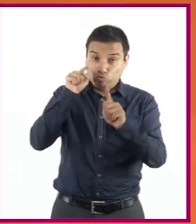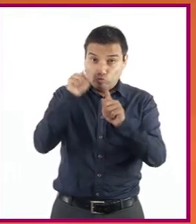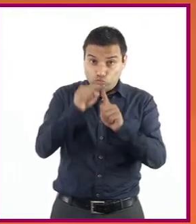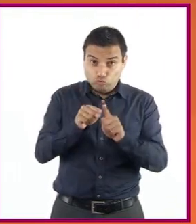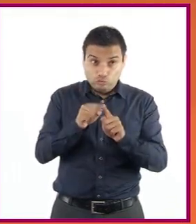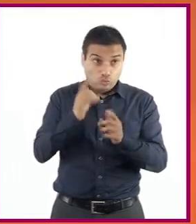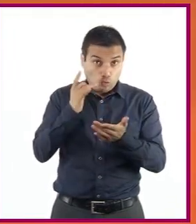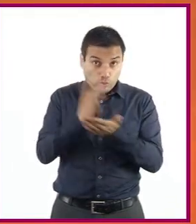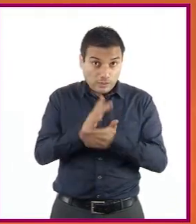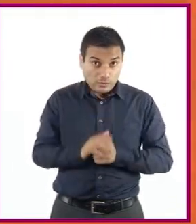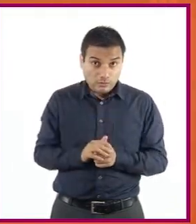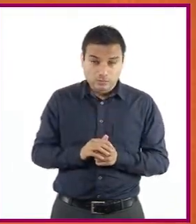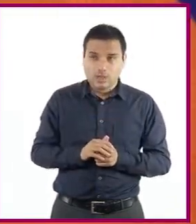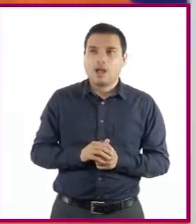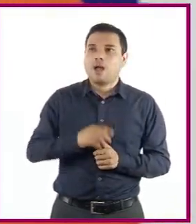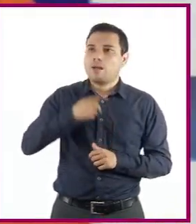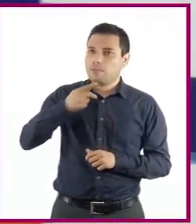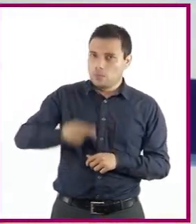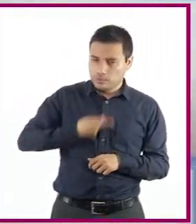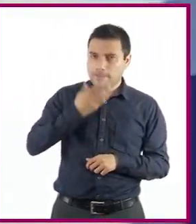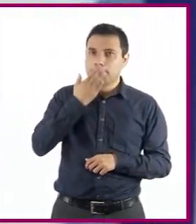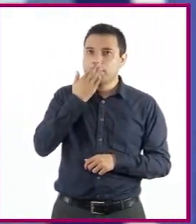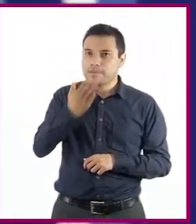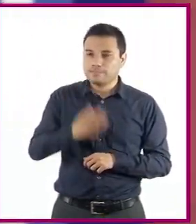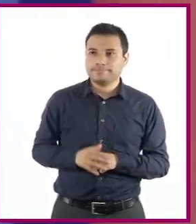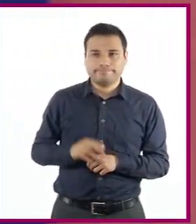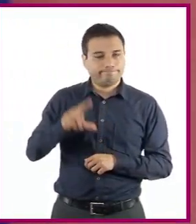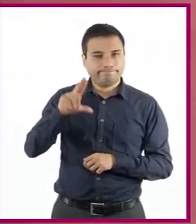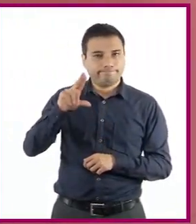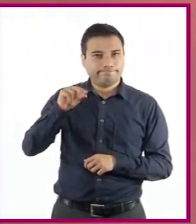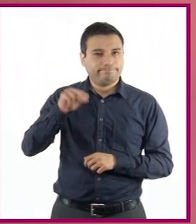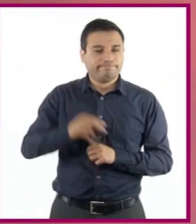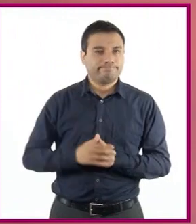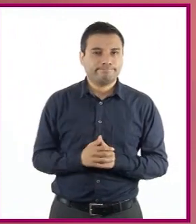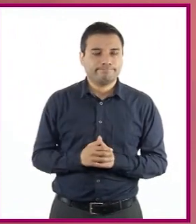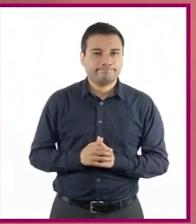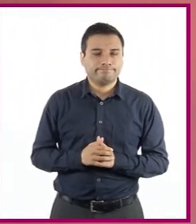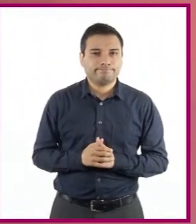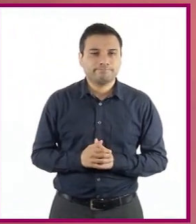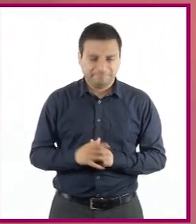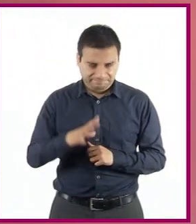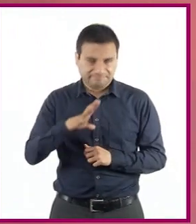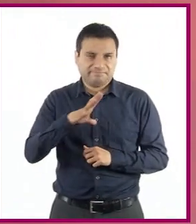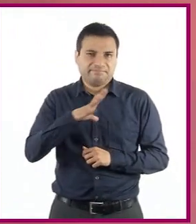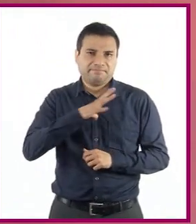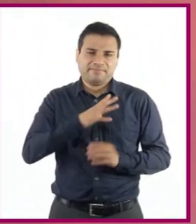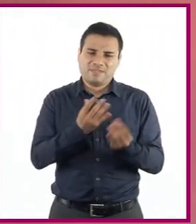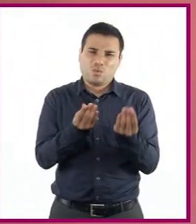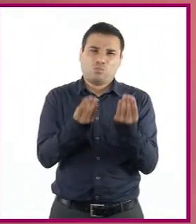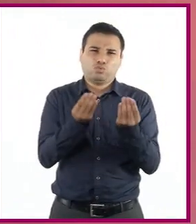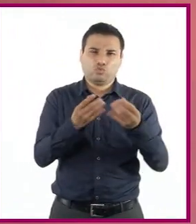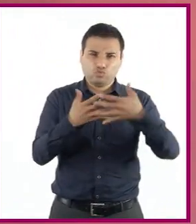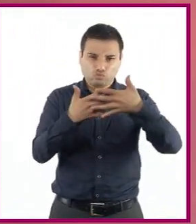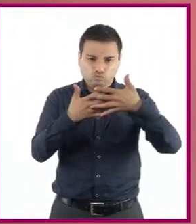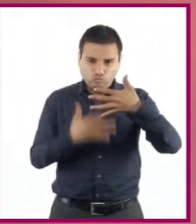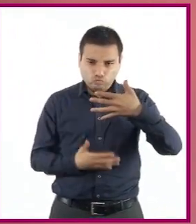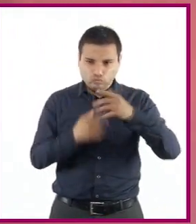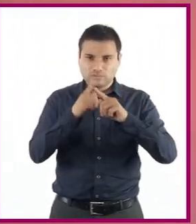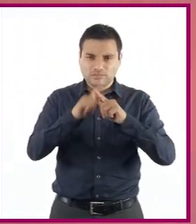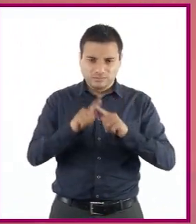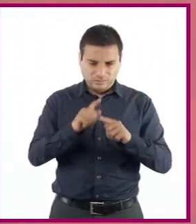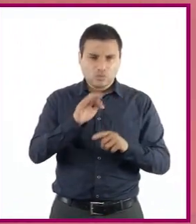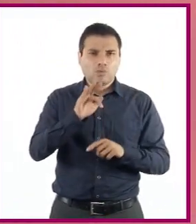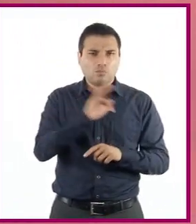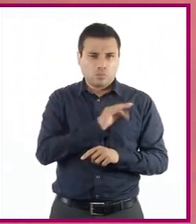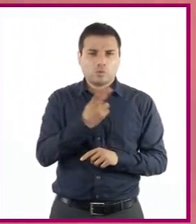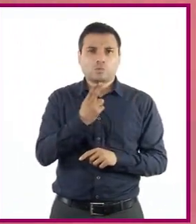Qué bueno que me haces esa pregunta. La respuesta es no, ya que existe una gran variedad que podemos utilizar al momento